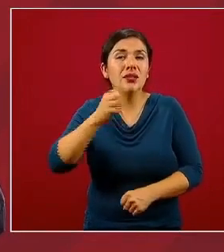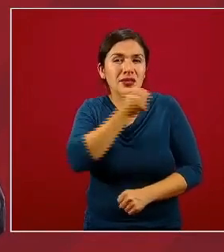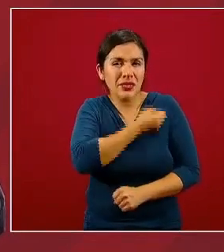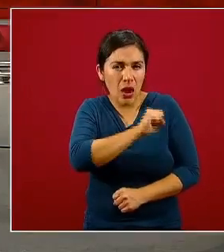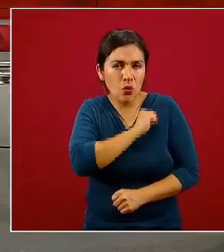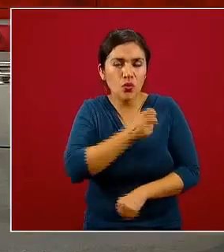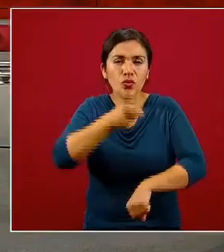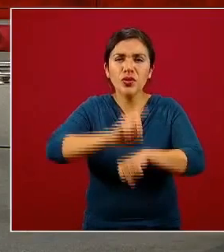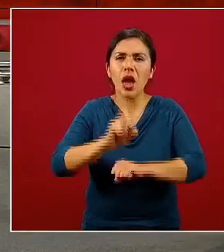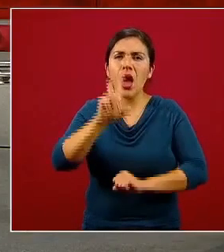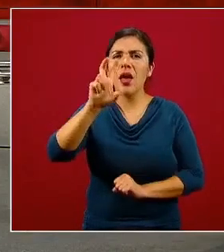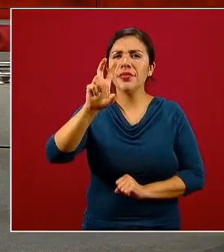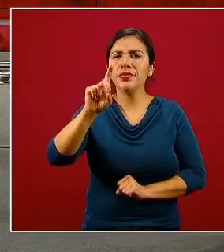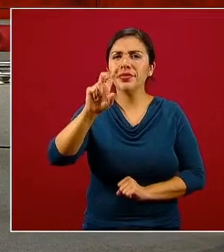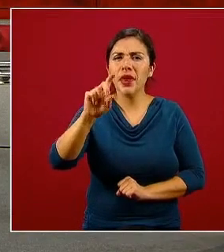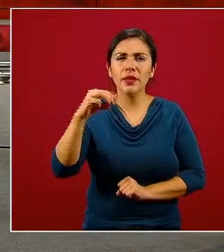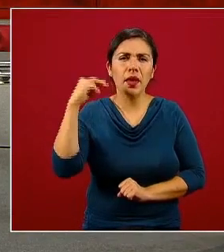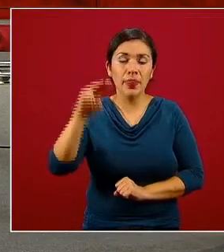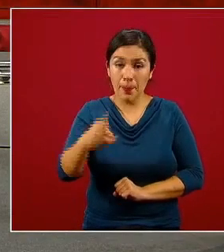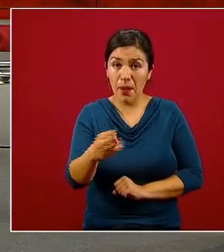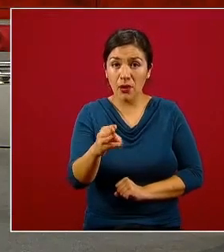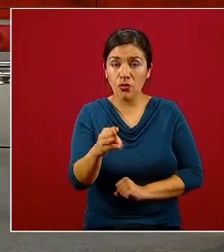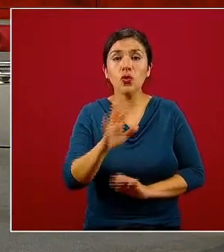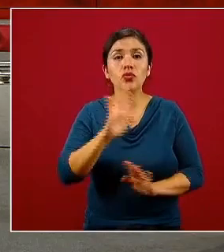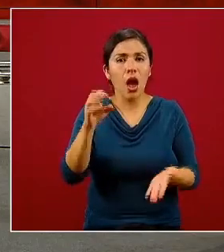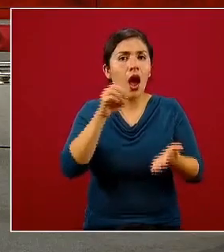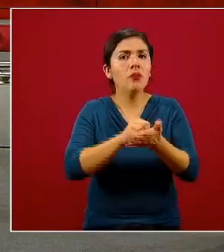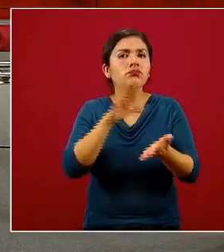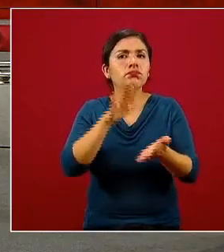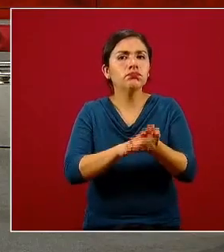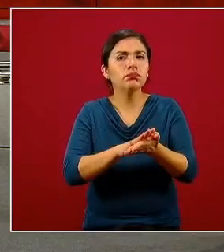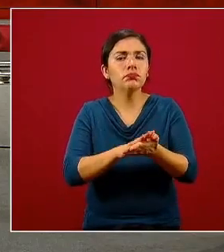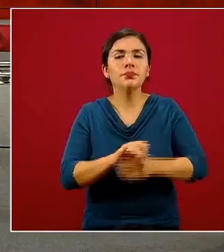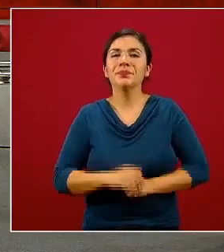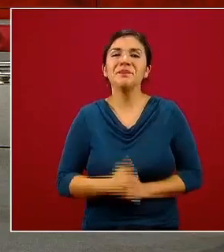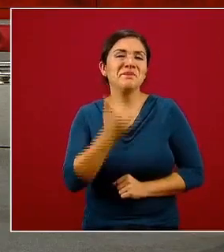del 30 de mayo, se estipularon,